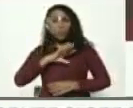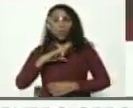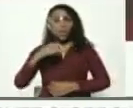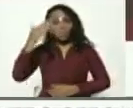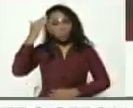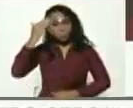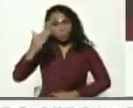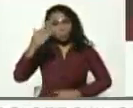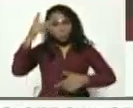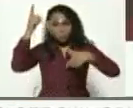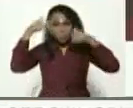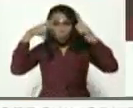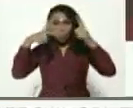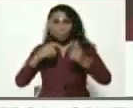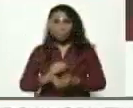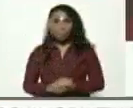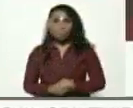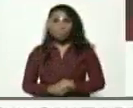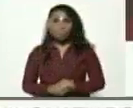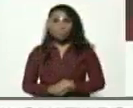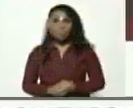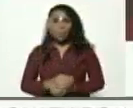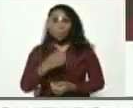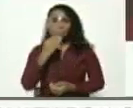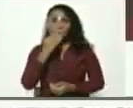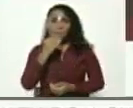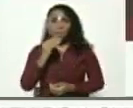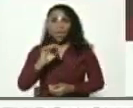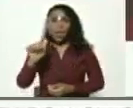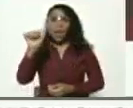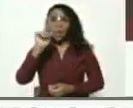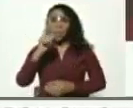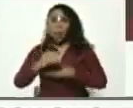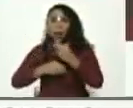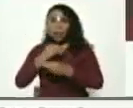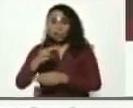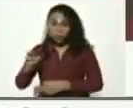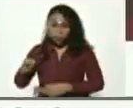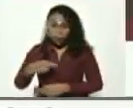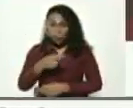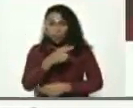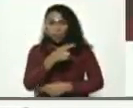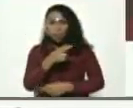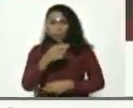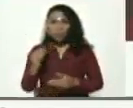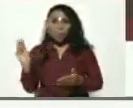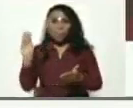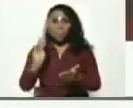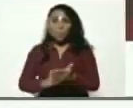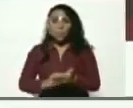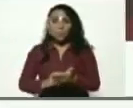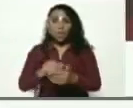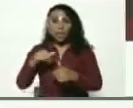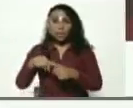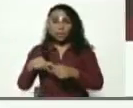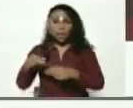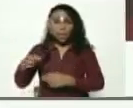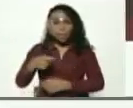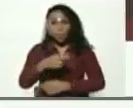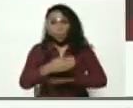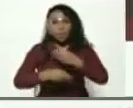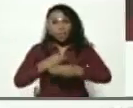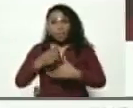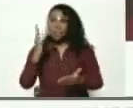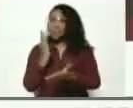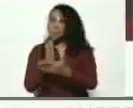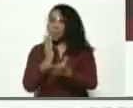Chávez. Mucha agua ha corrido en esta quebrada, que es este mar Caribe y este océano Atlántico que siempre